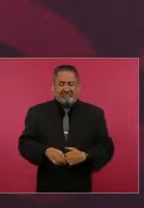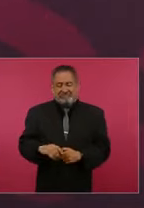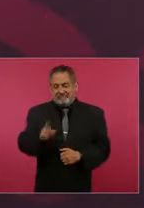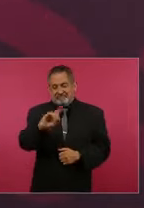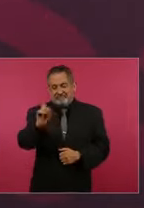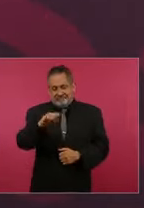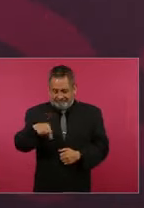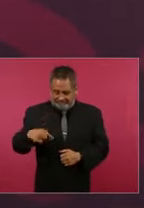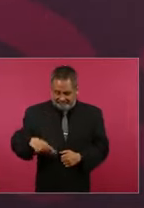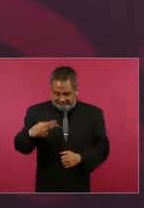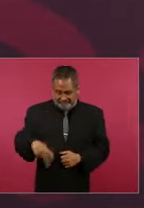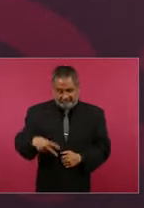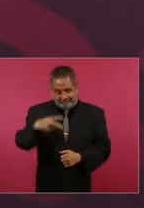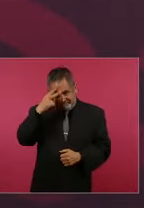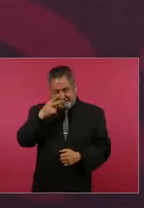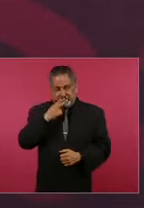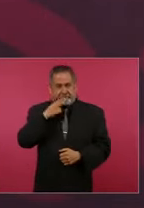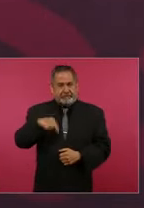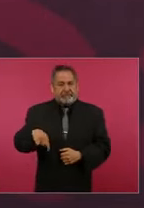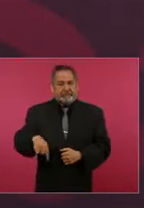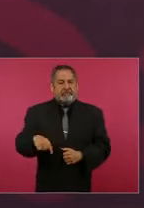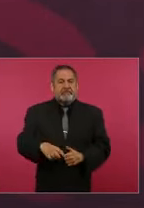No.